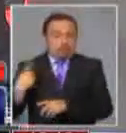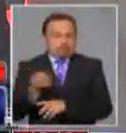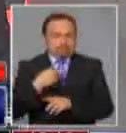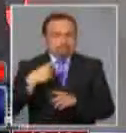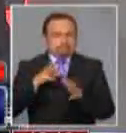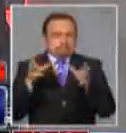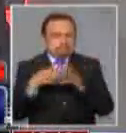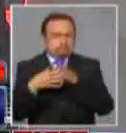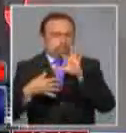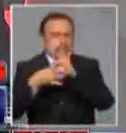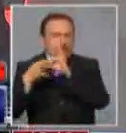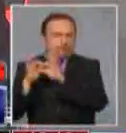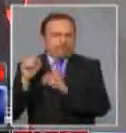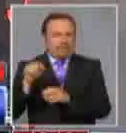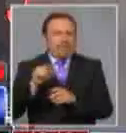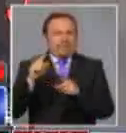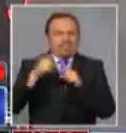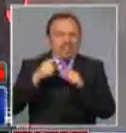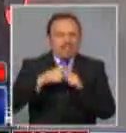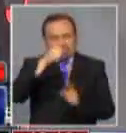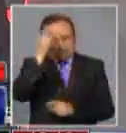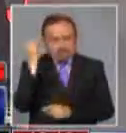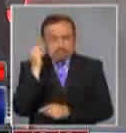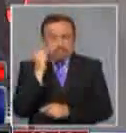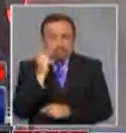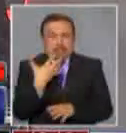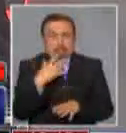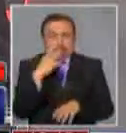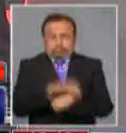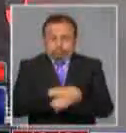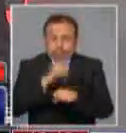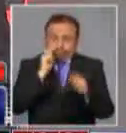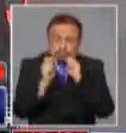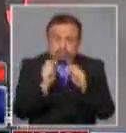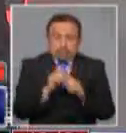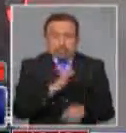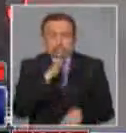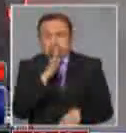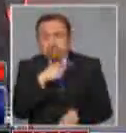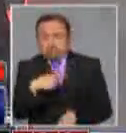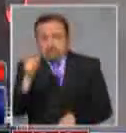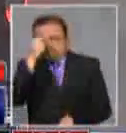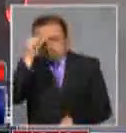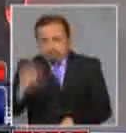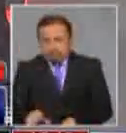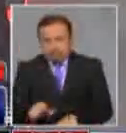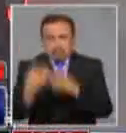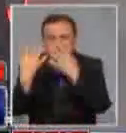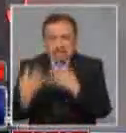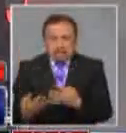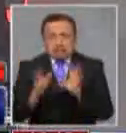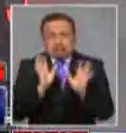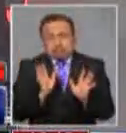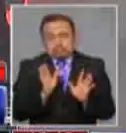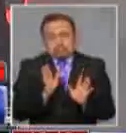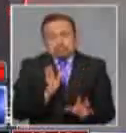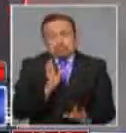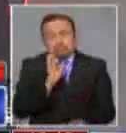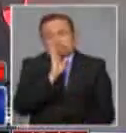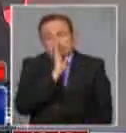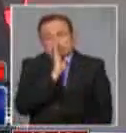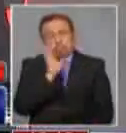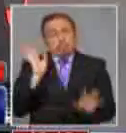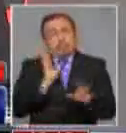representarlos tenemos que eh pagar con prisión o no sé con qué se paga esta invocación de esta ley Tendremos que asumirlo